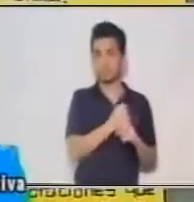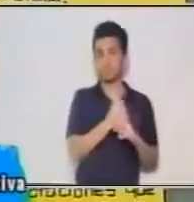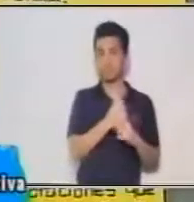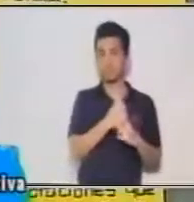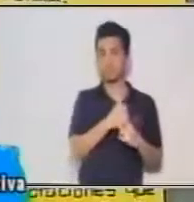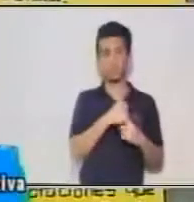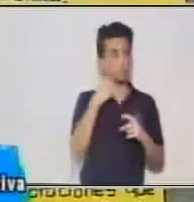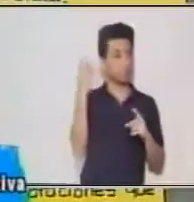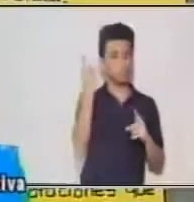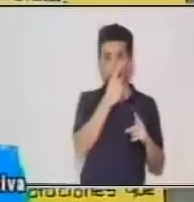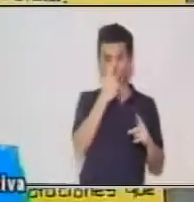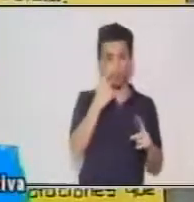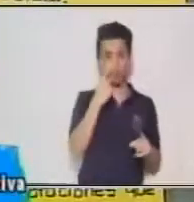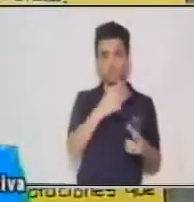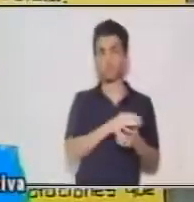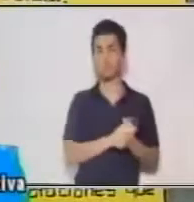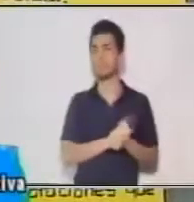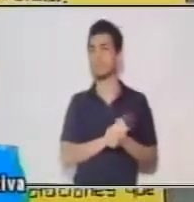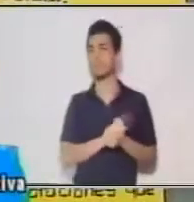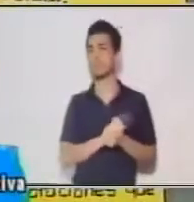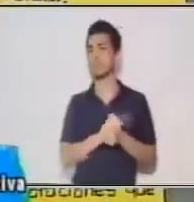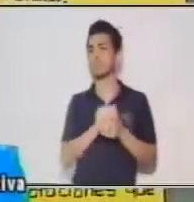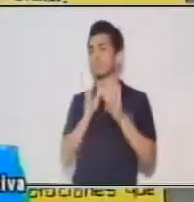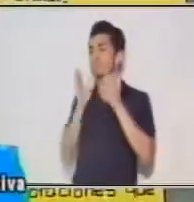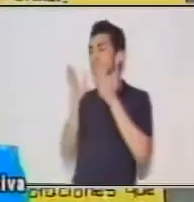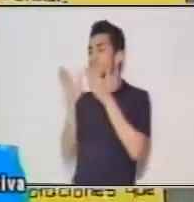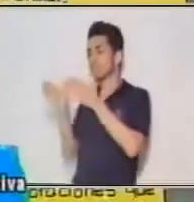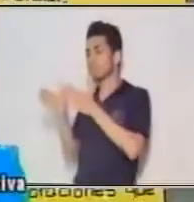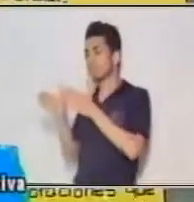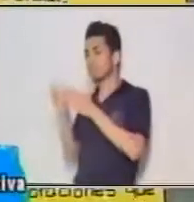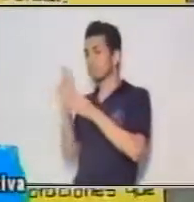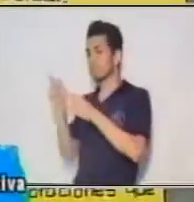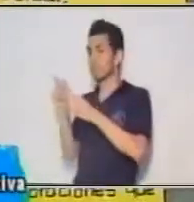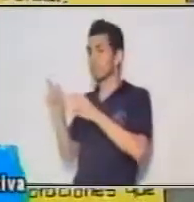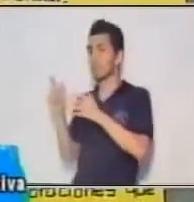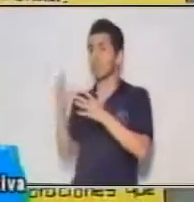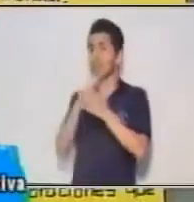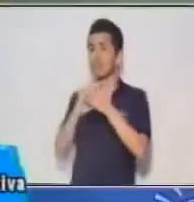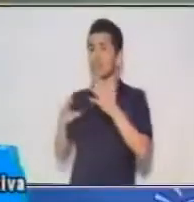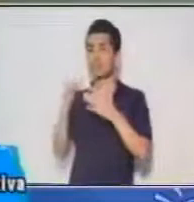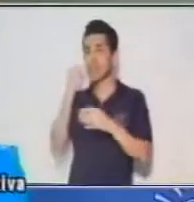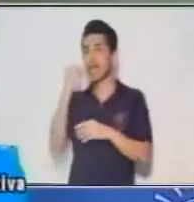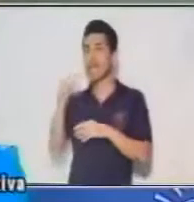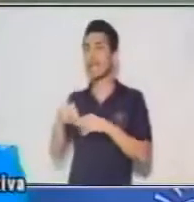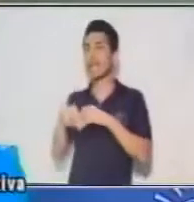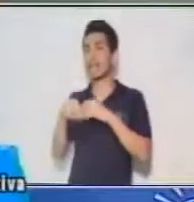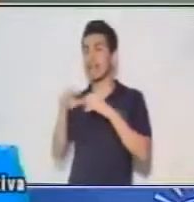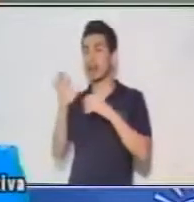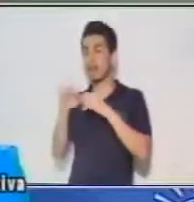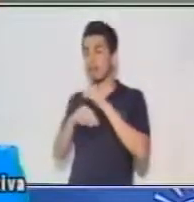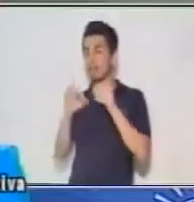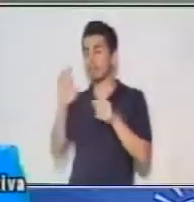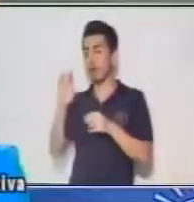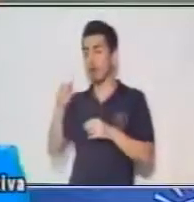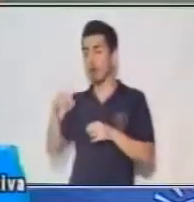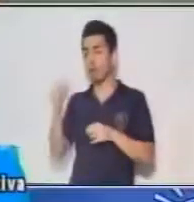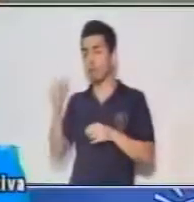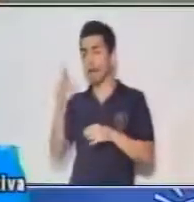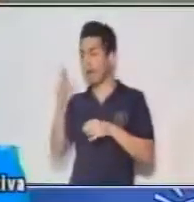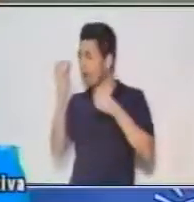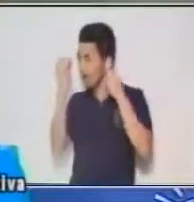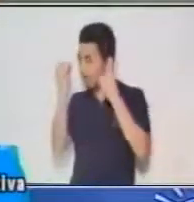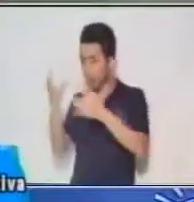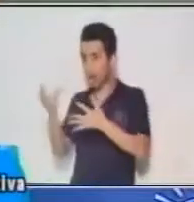totalmente el paradigma que tiene. Y en este texto es informar, de informar de forma